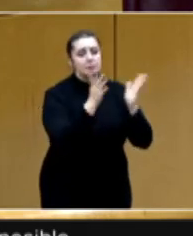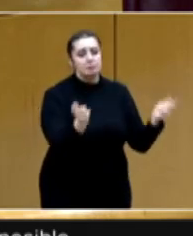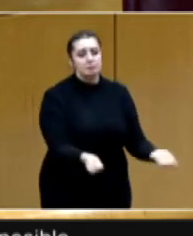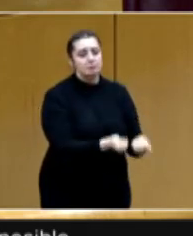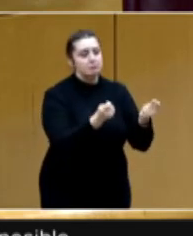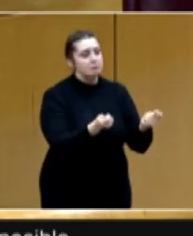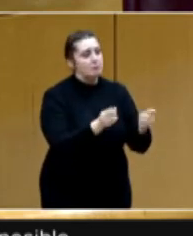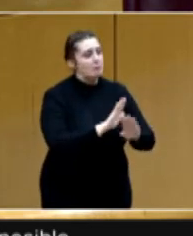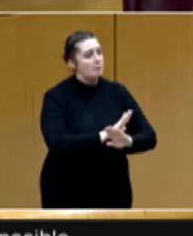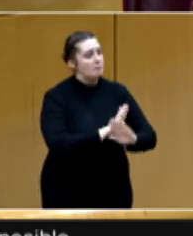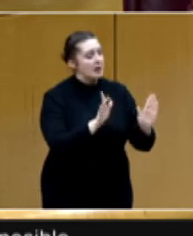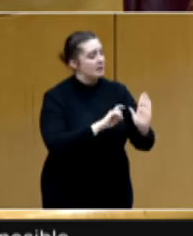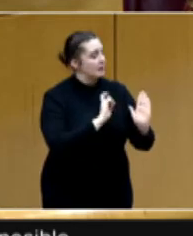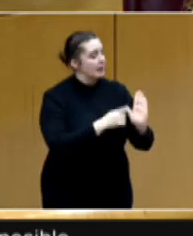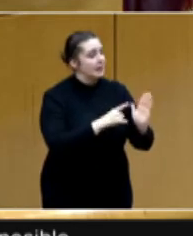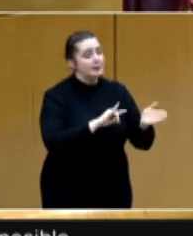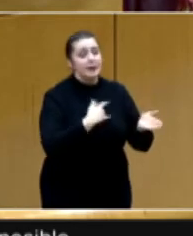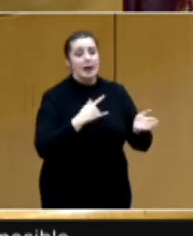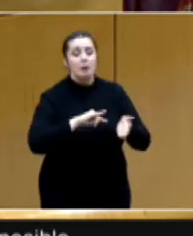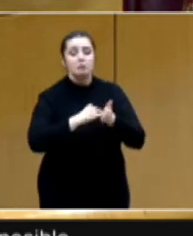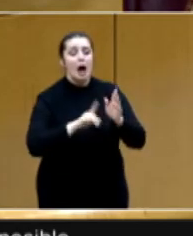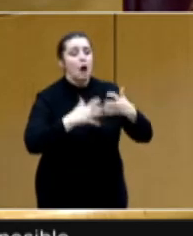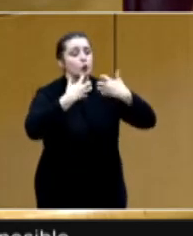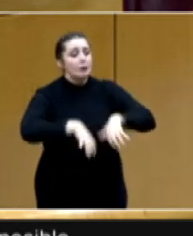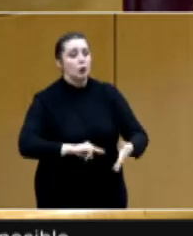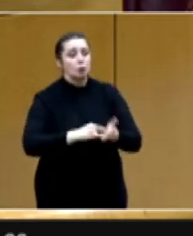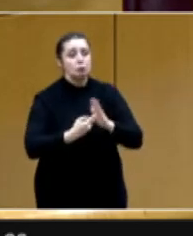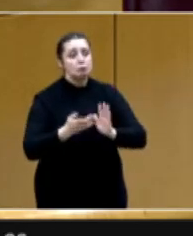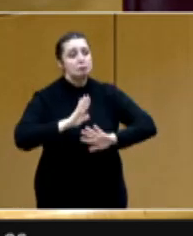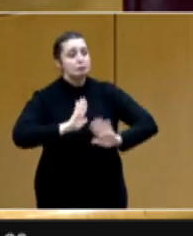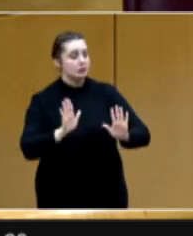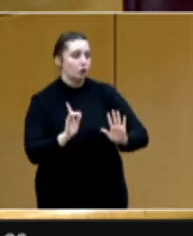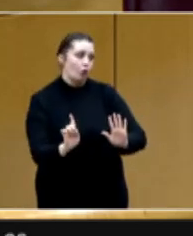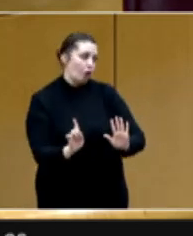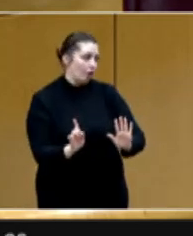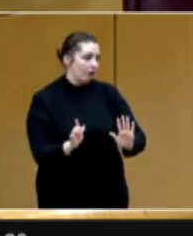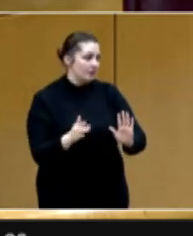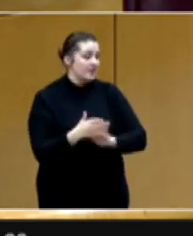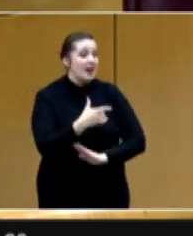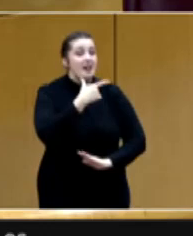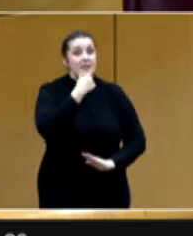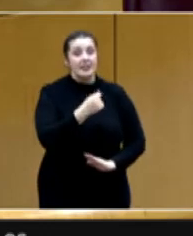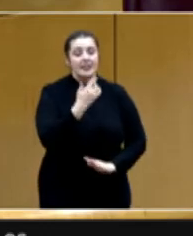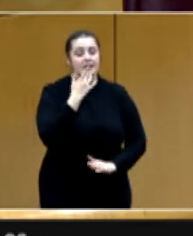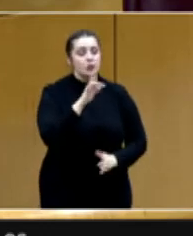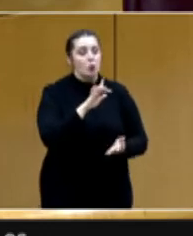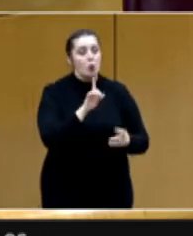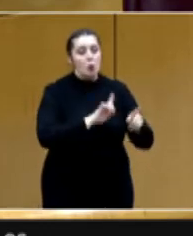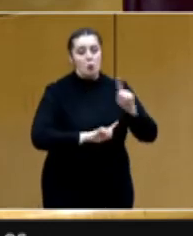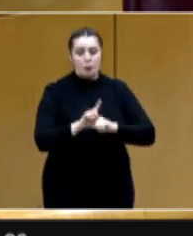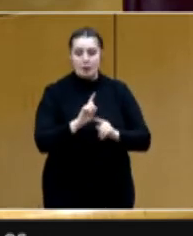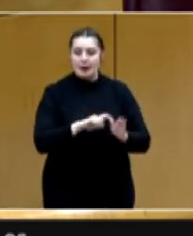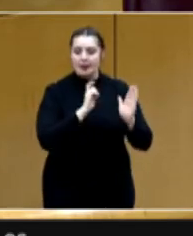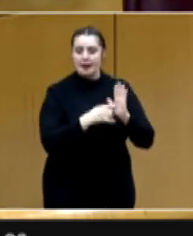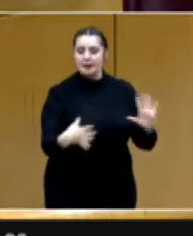de las leyes Qué fácil sería arreglar la vida si ante un problema promulgamos una ley